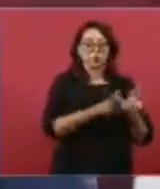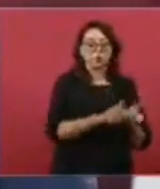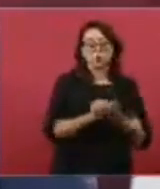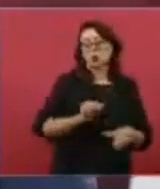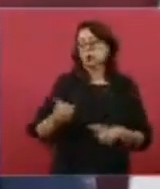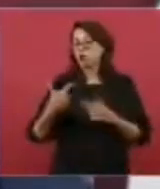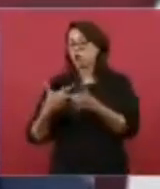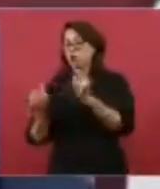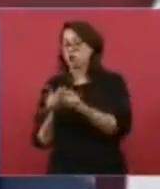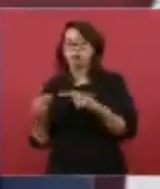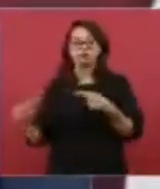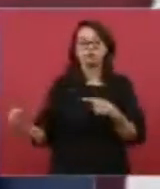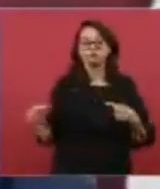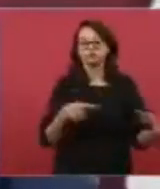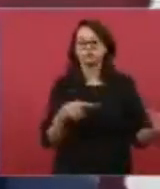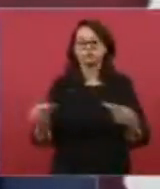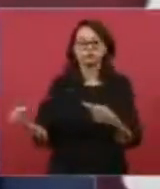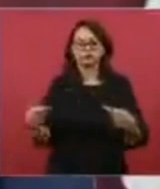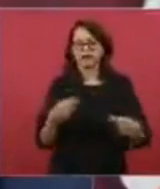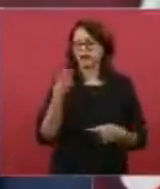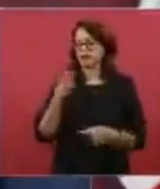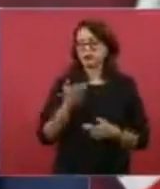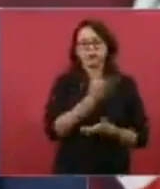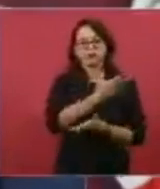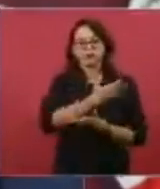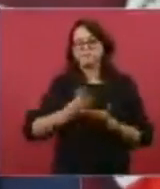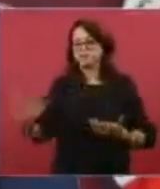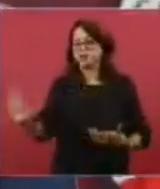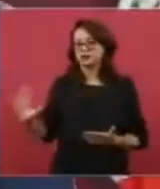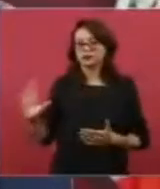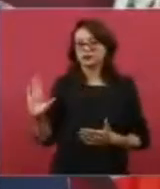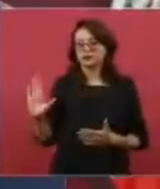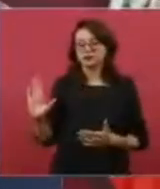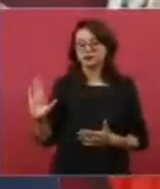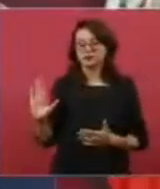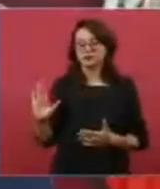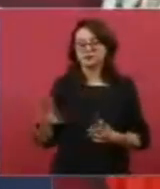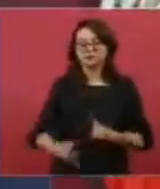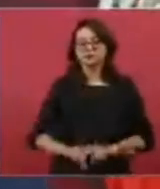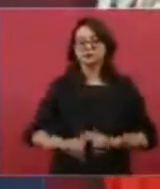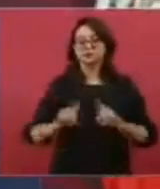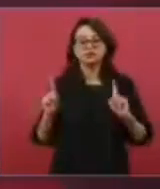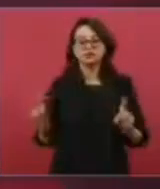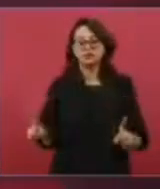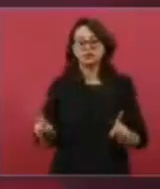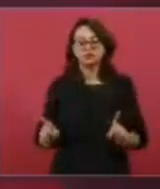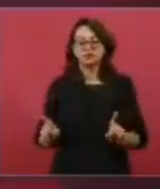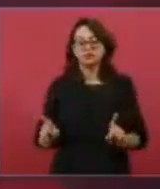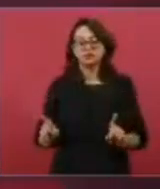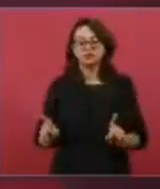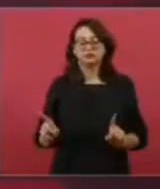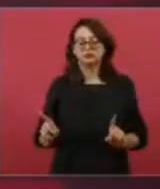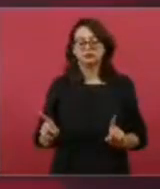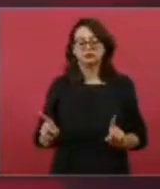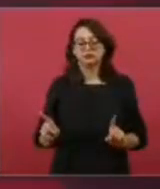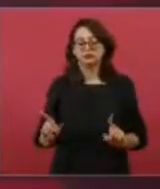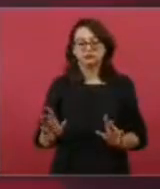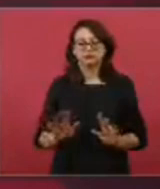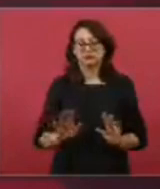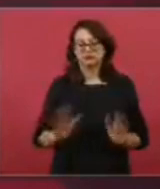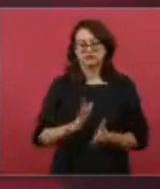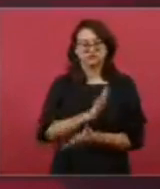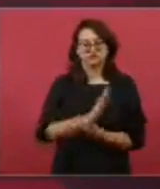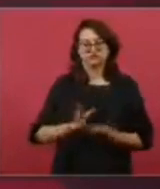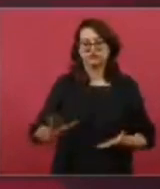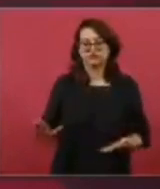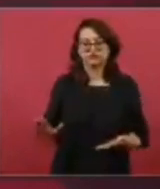pero eso es otro asunto, eso es otro asunto, o sea, no tiene nada que